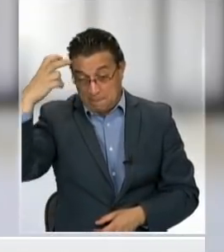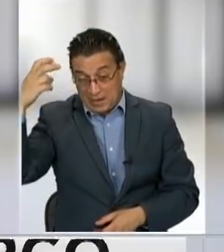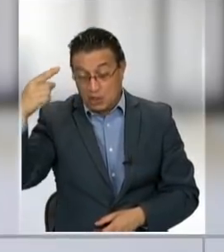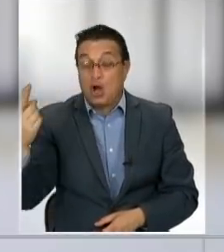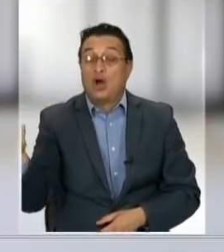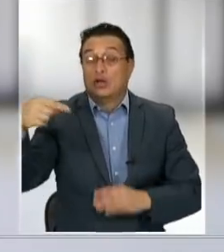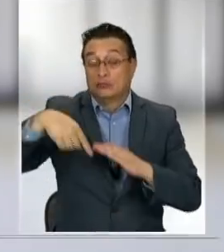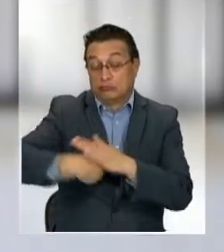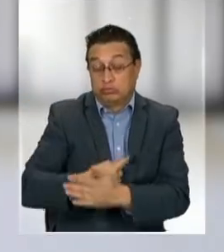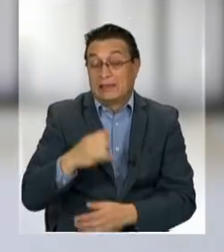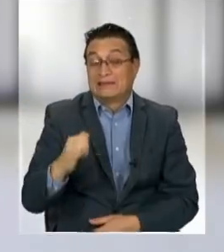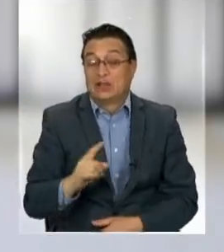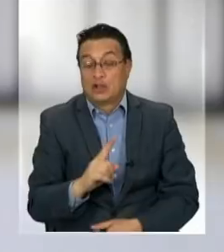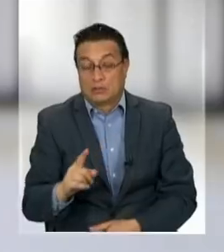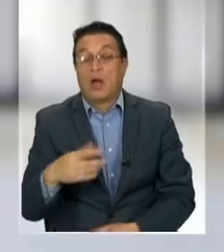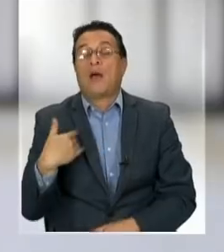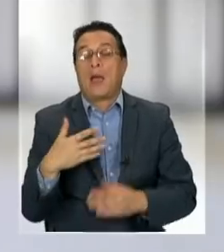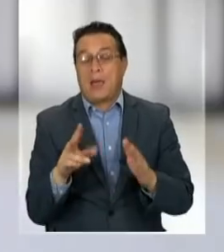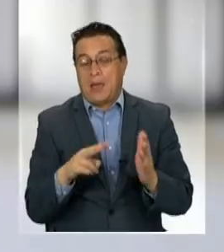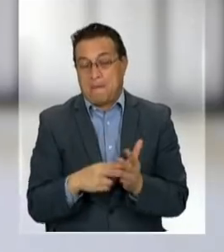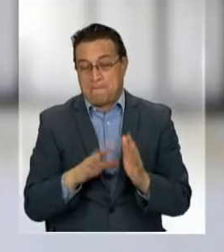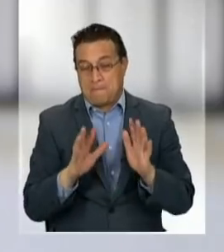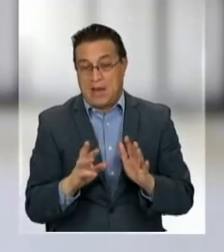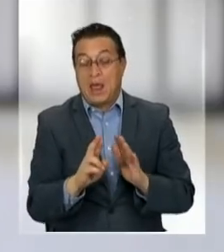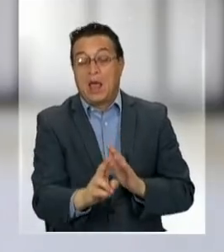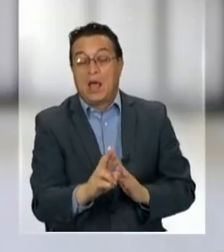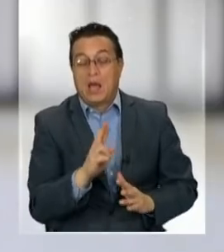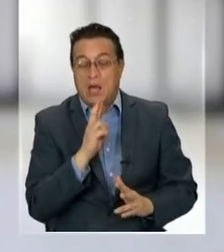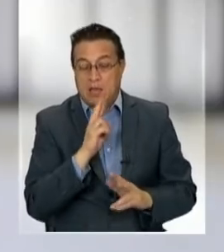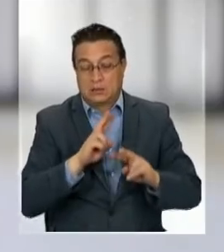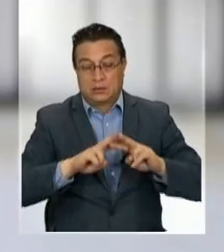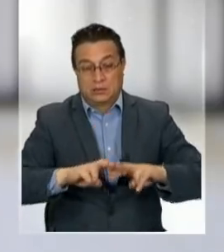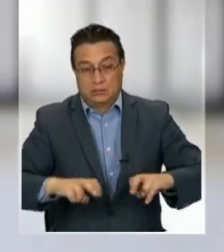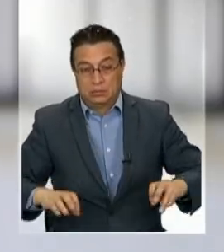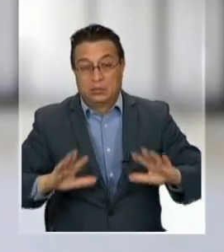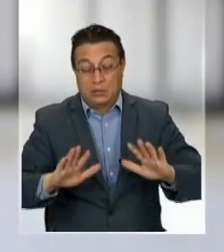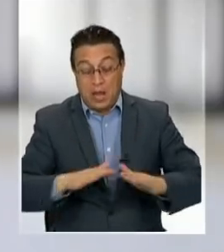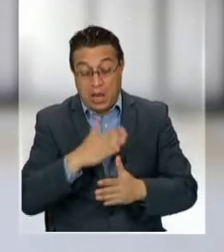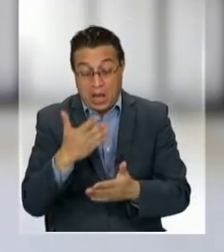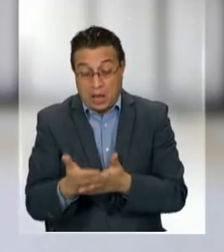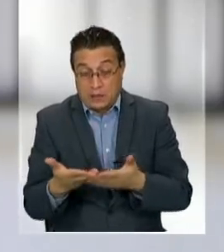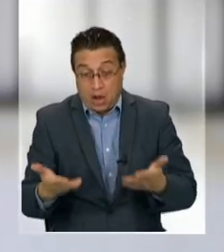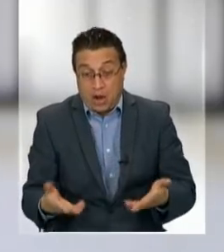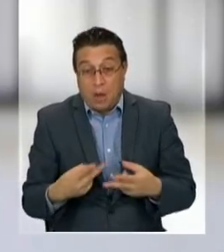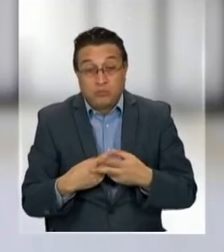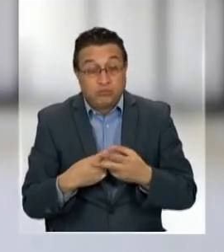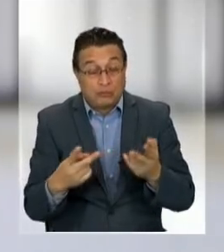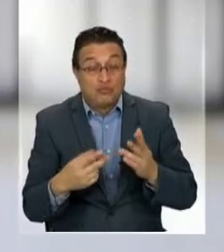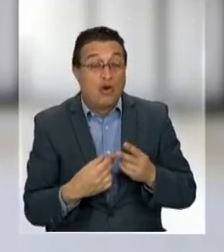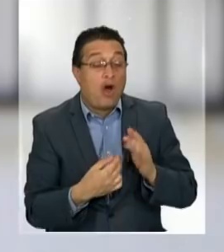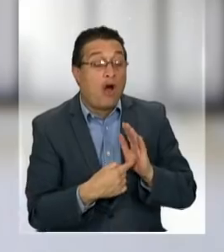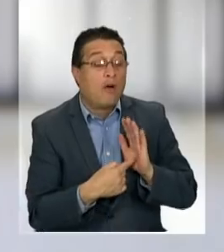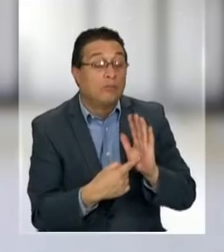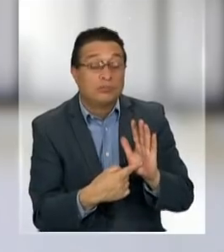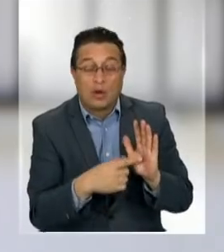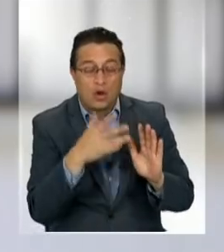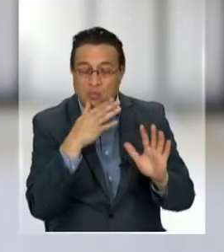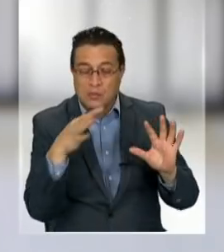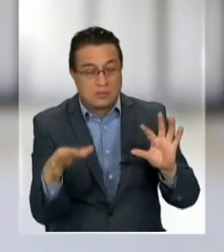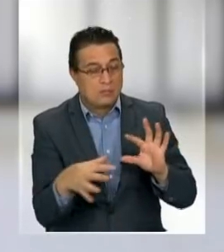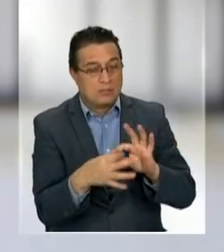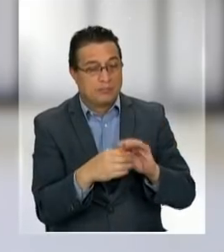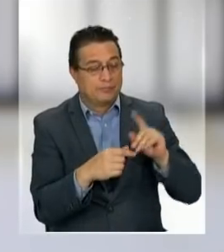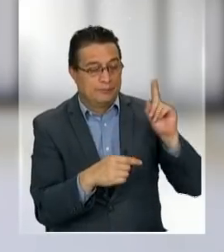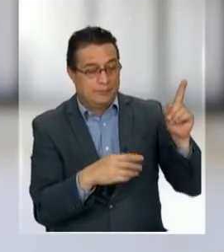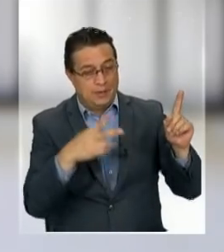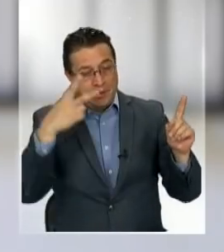muy cuidadoso, hay que esperar el resultado de la investigación y hasta ahora la información que está disponible de manera pública no hace esa vinculación,